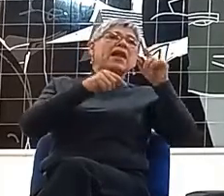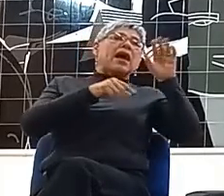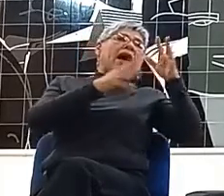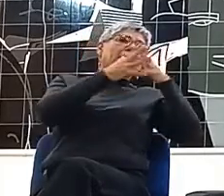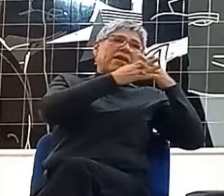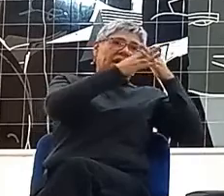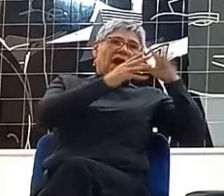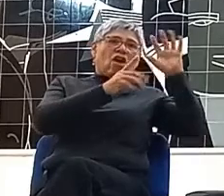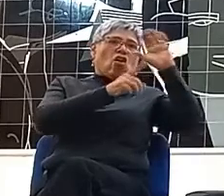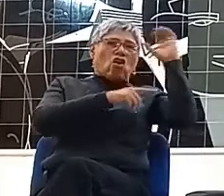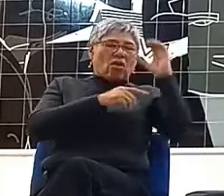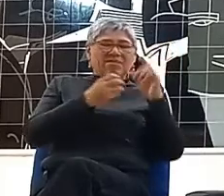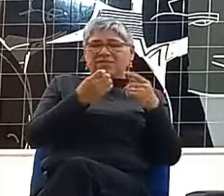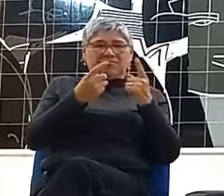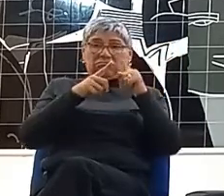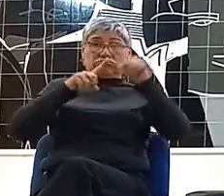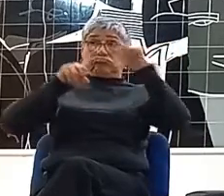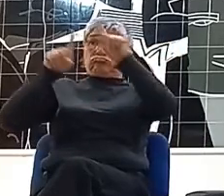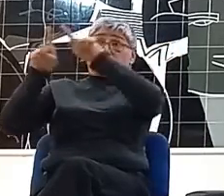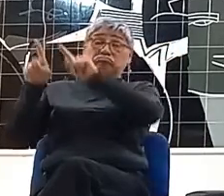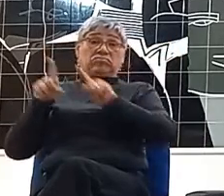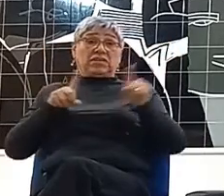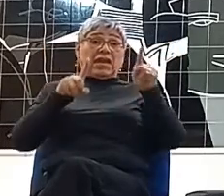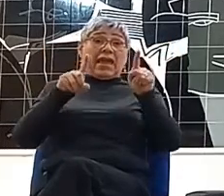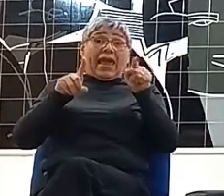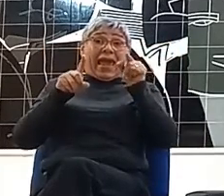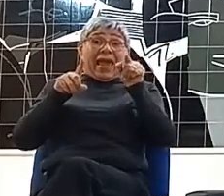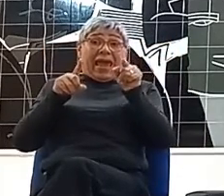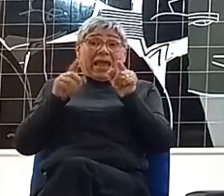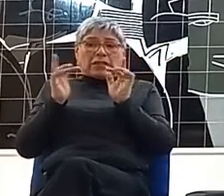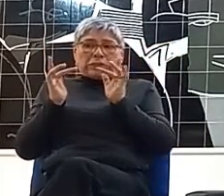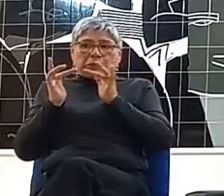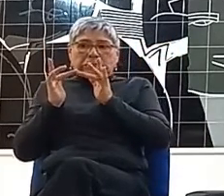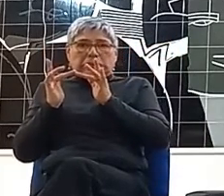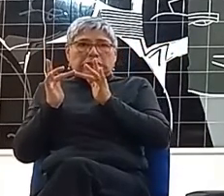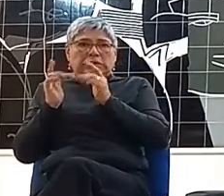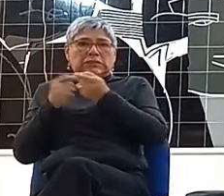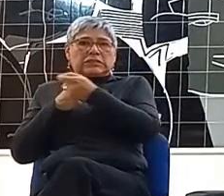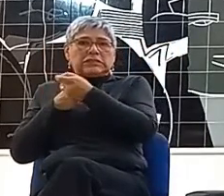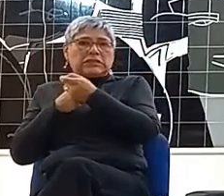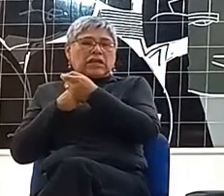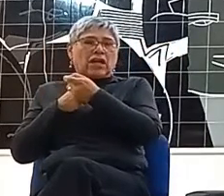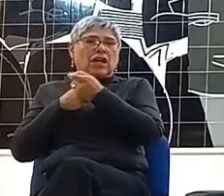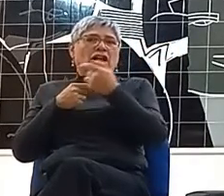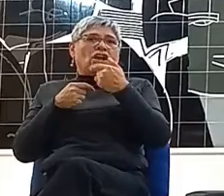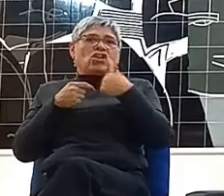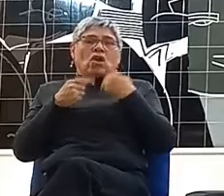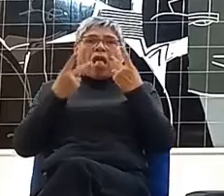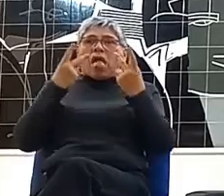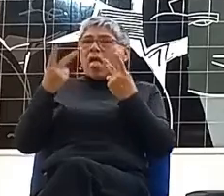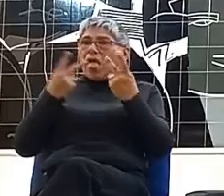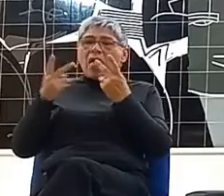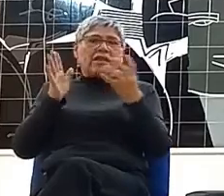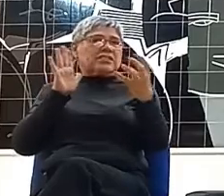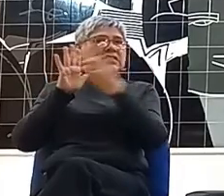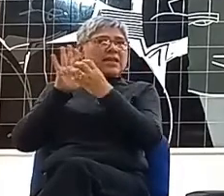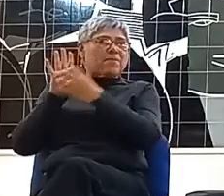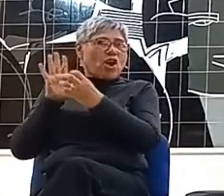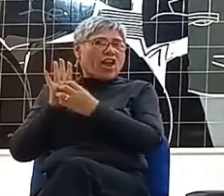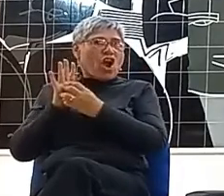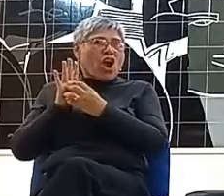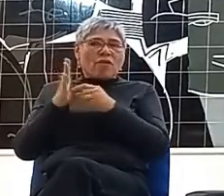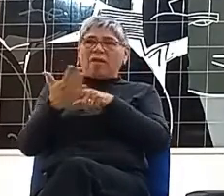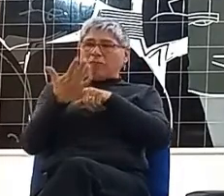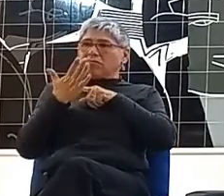estando cercano a esa vida de lo simbólico que es tan